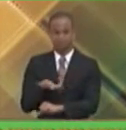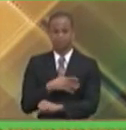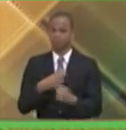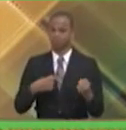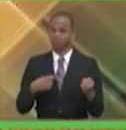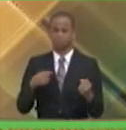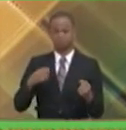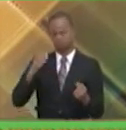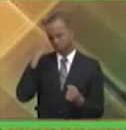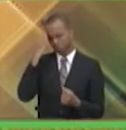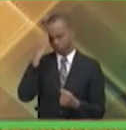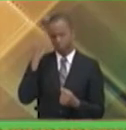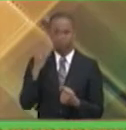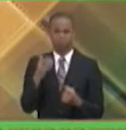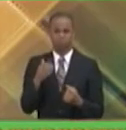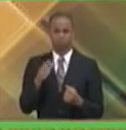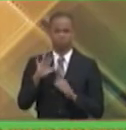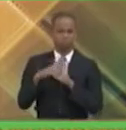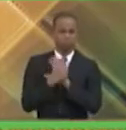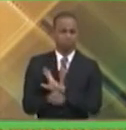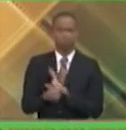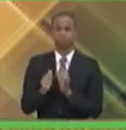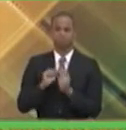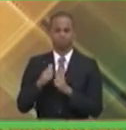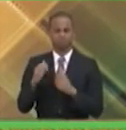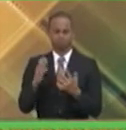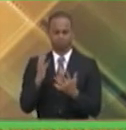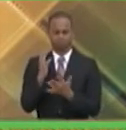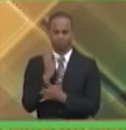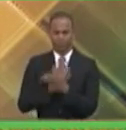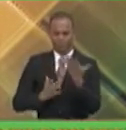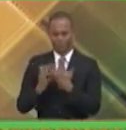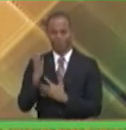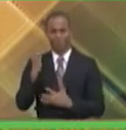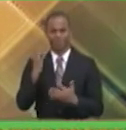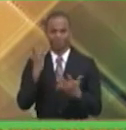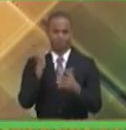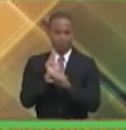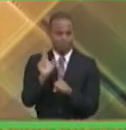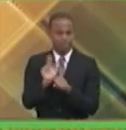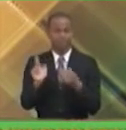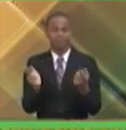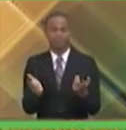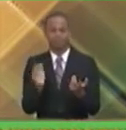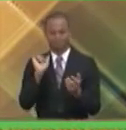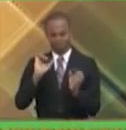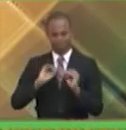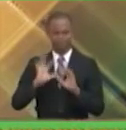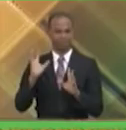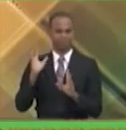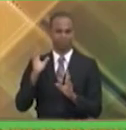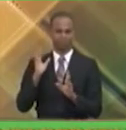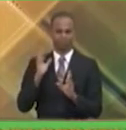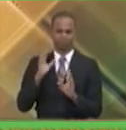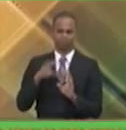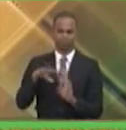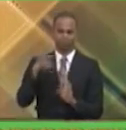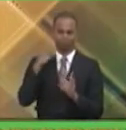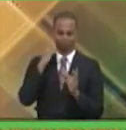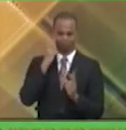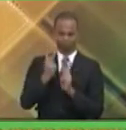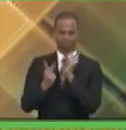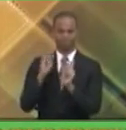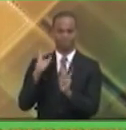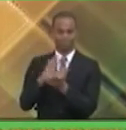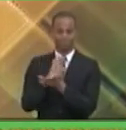puede conocer, o sea, su talento a través de la mano, y eso realmente lo vimos en nuestra escuela de música inclusiva. Y